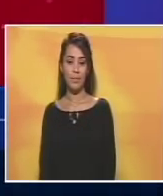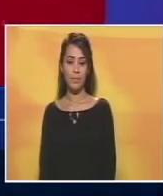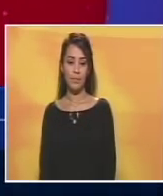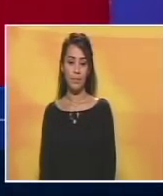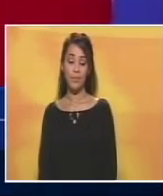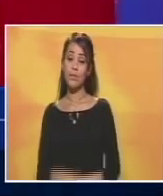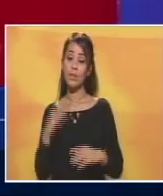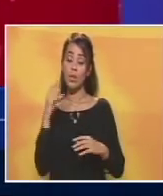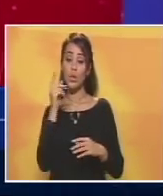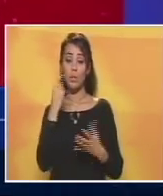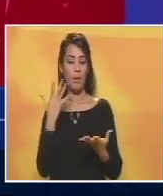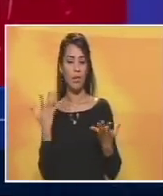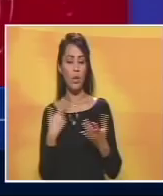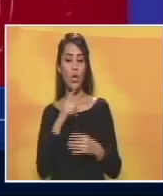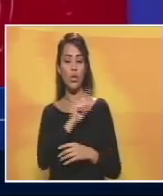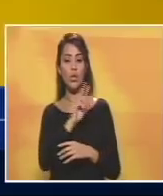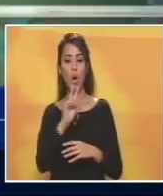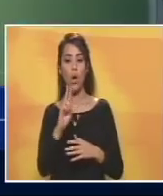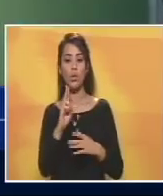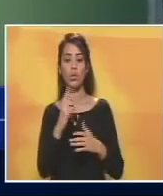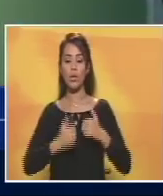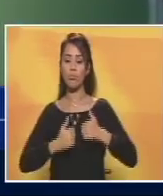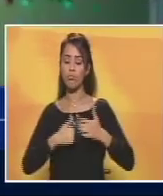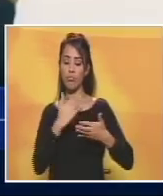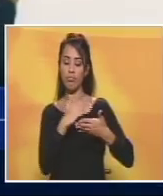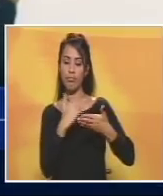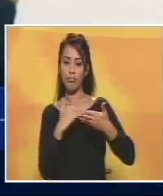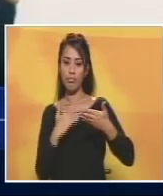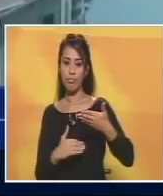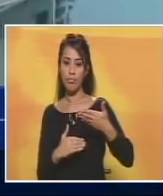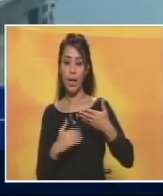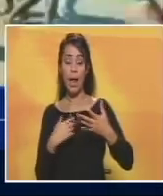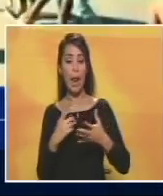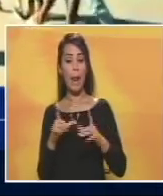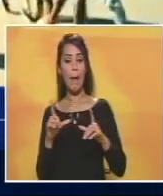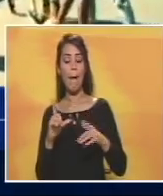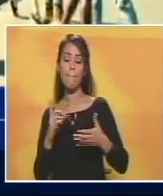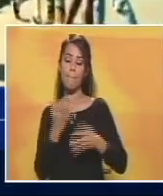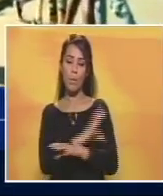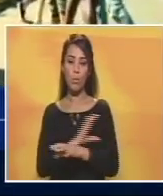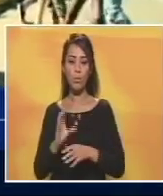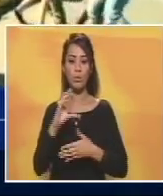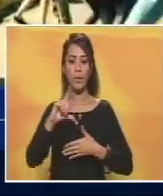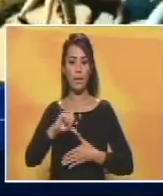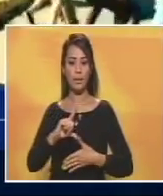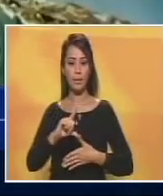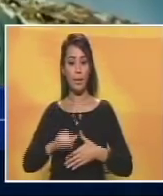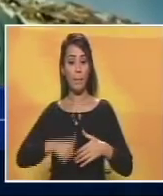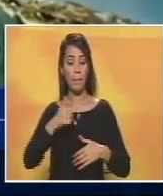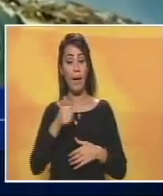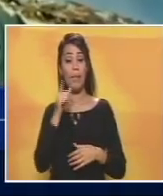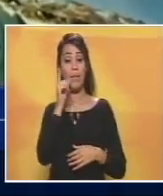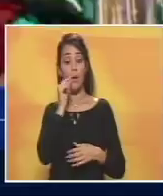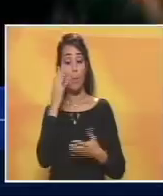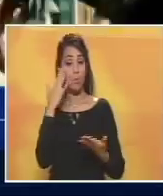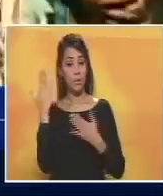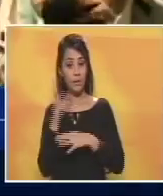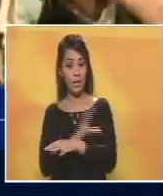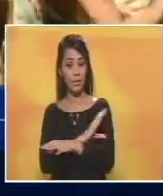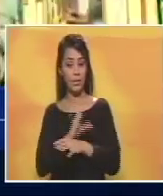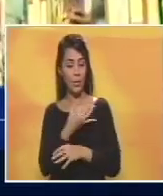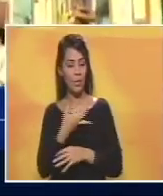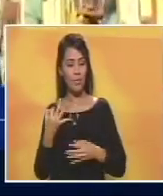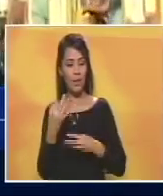Los colombianos cuentan con 12 candidaturas cada uno a los premios Billboard a la música latina, superando las 10 del puertorriqueño Luis Fonsi y su